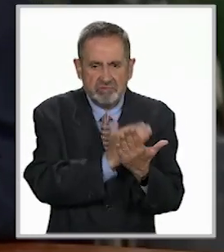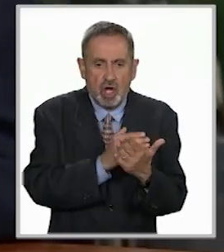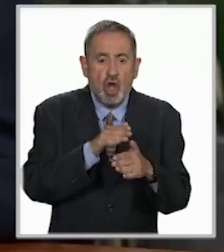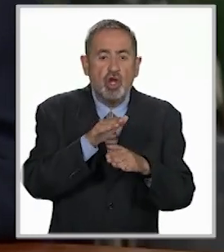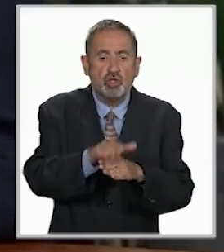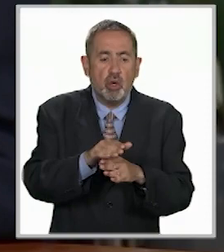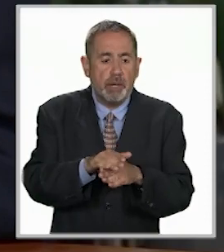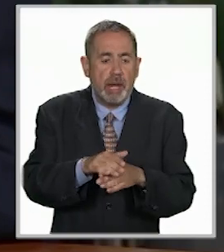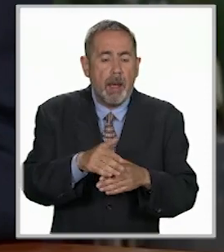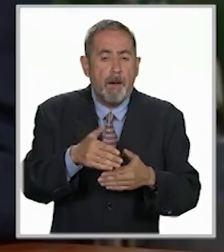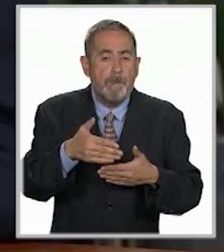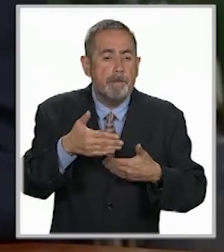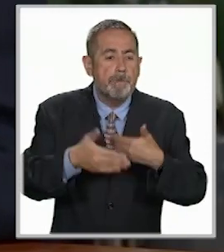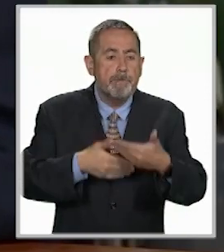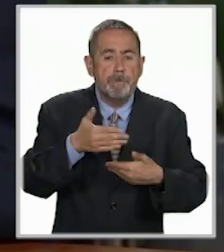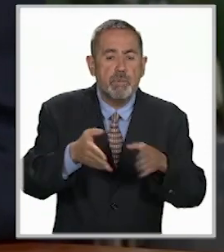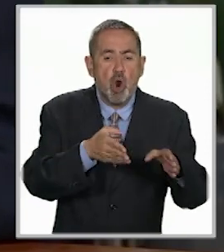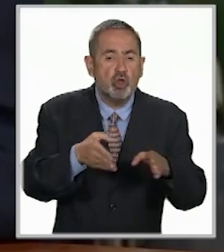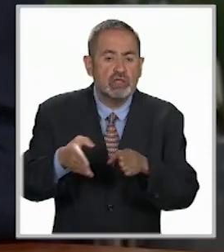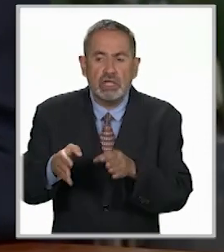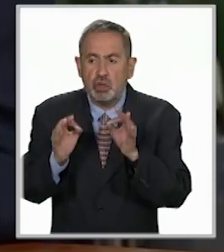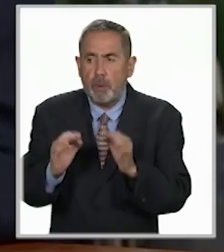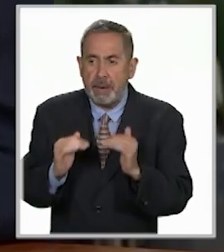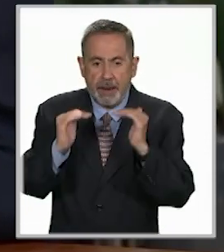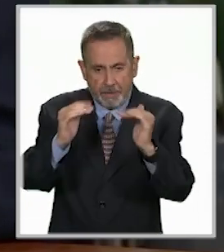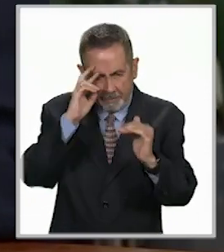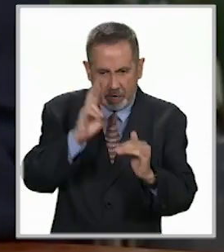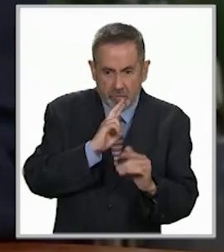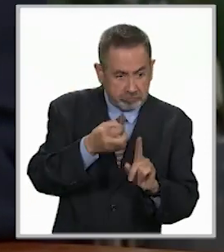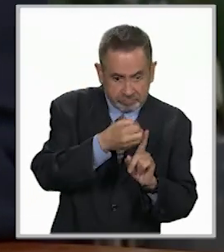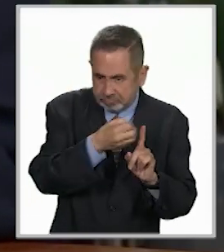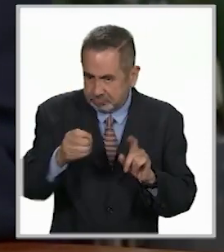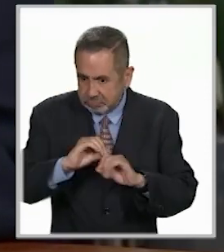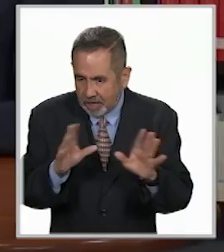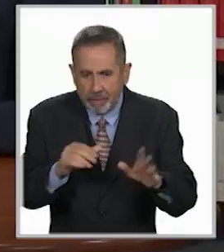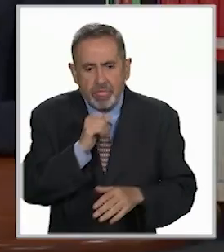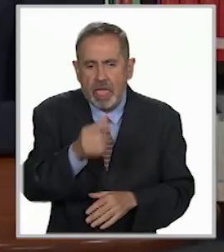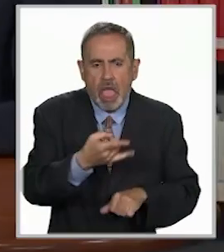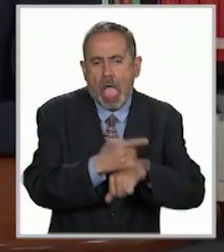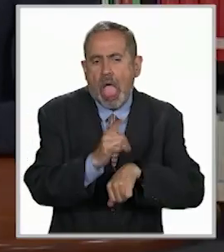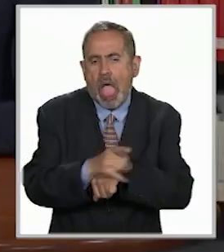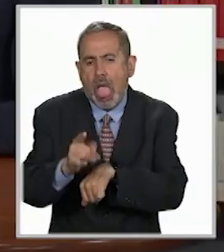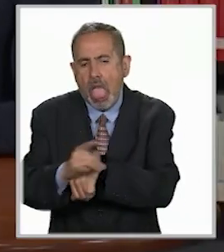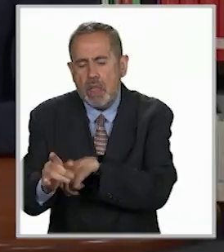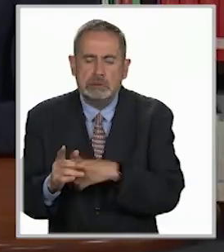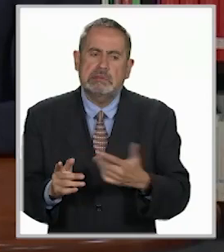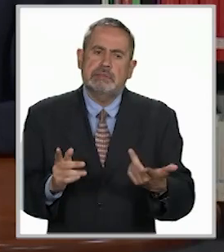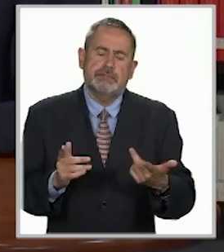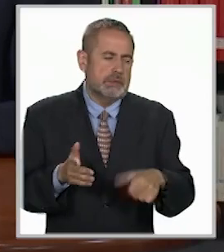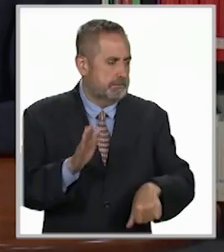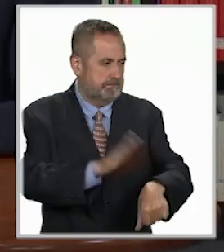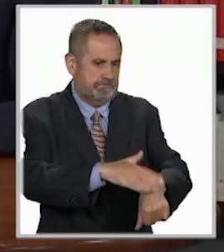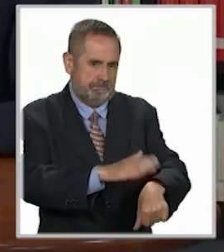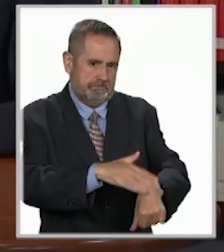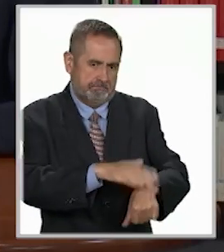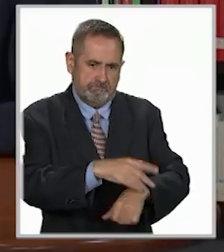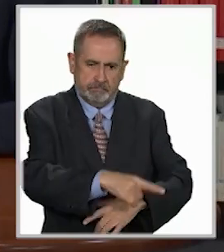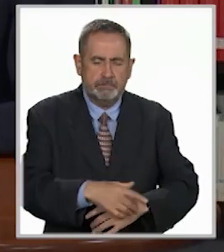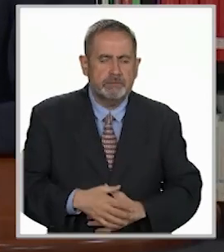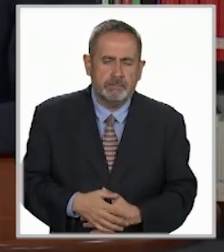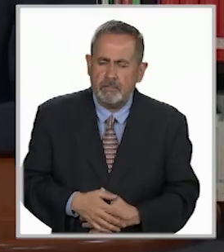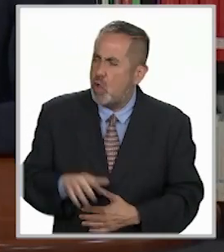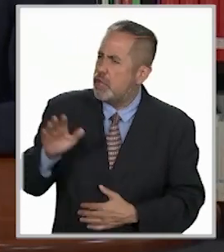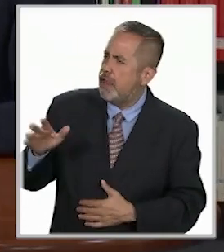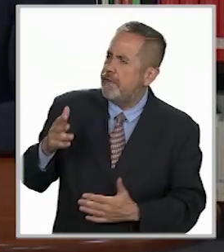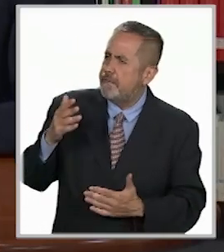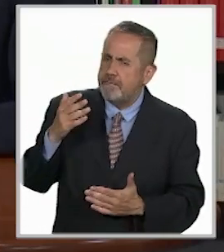altos estándares en materia de debido proceso a la hora de resolver sus casos. ¿Cuáles son los grandes retos